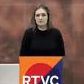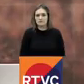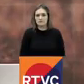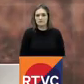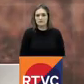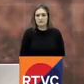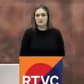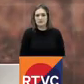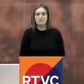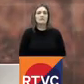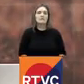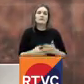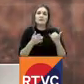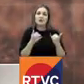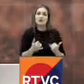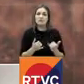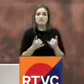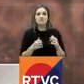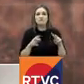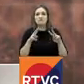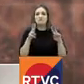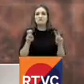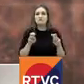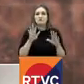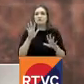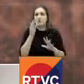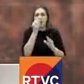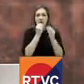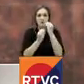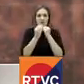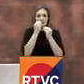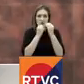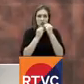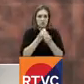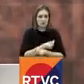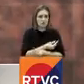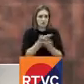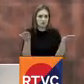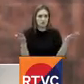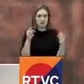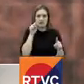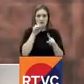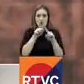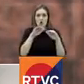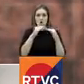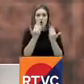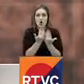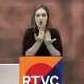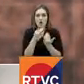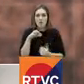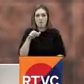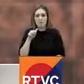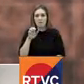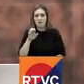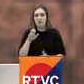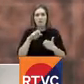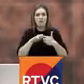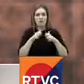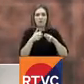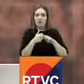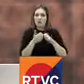Un nuevo escándalo alrededor del suministro de alimentos en los programas escolares fue público en el país. Esta vez sucede